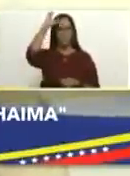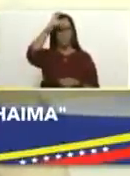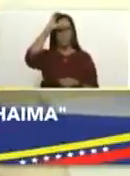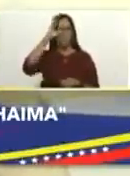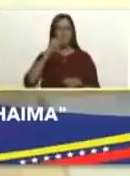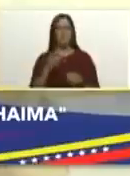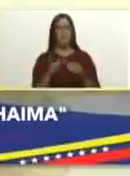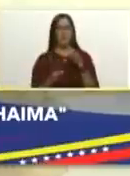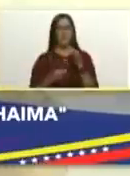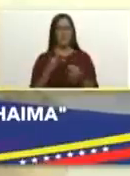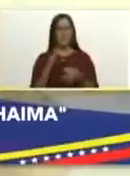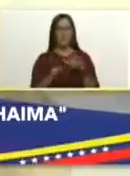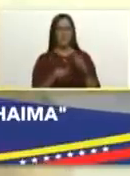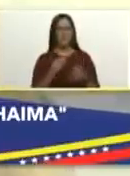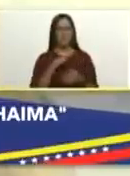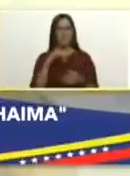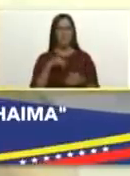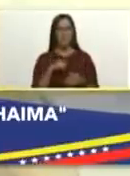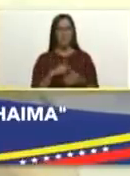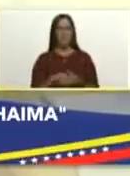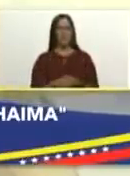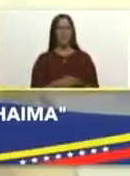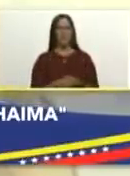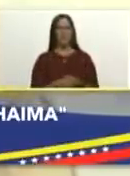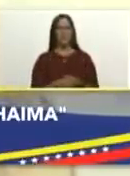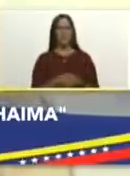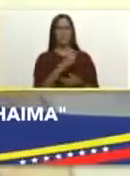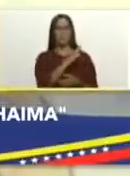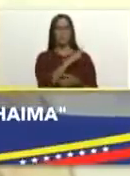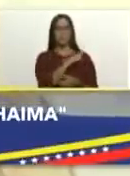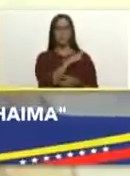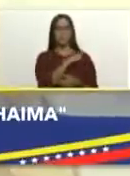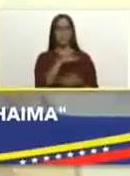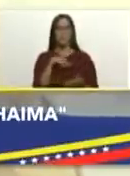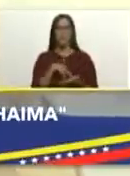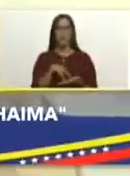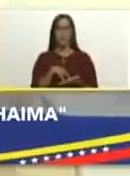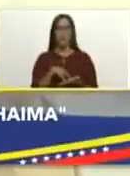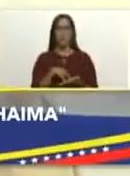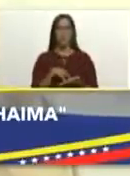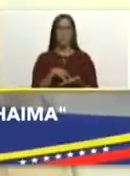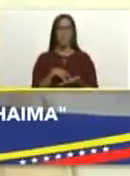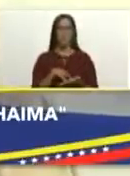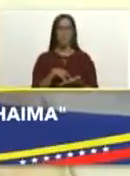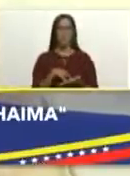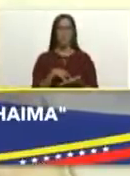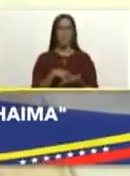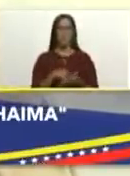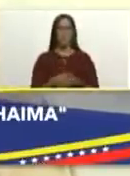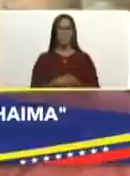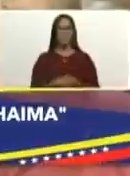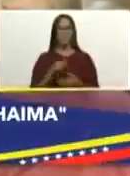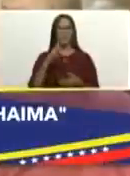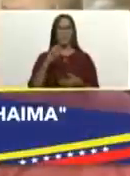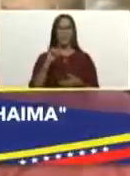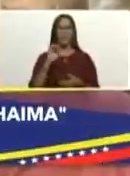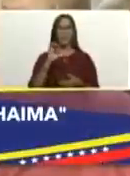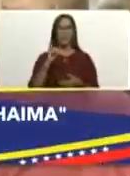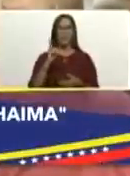expresado nuestro gerente general de Carabobo. Ricardo González